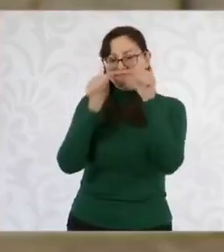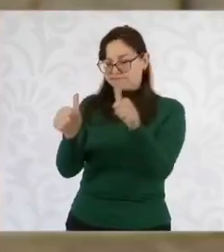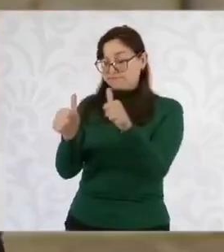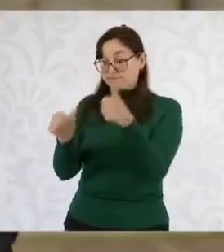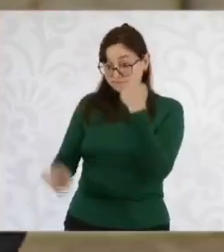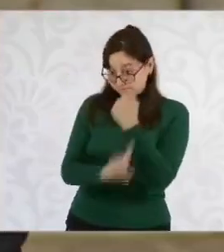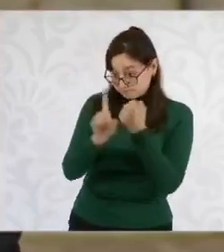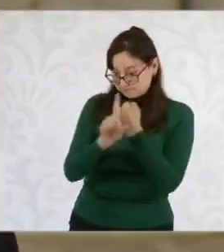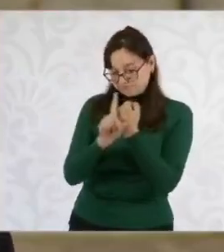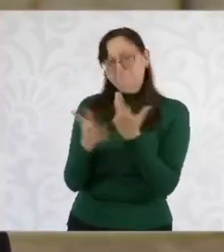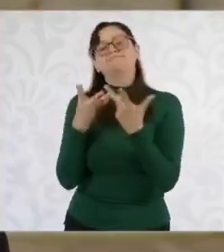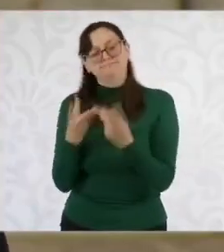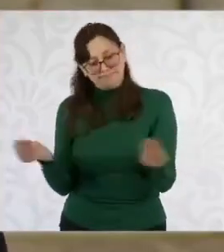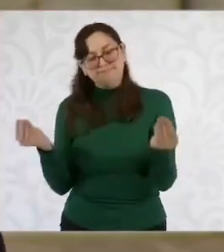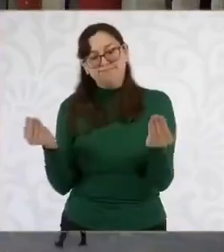resuelve